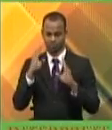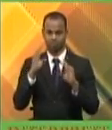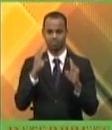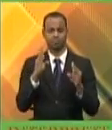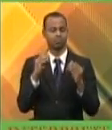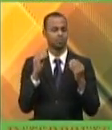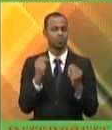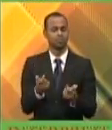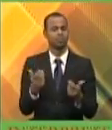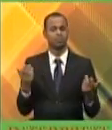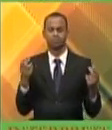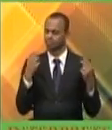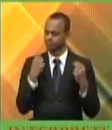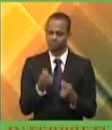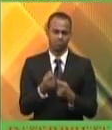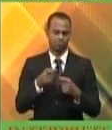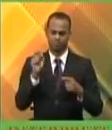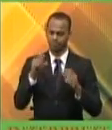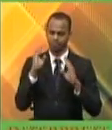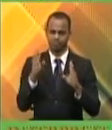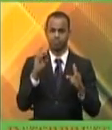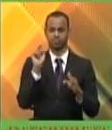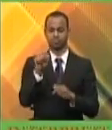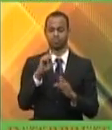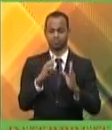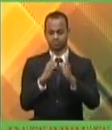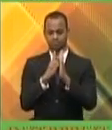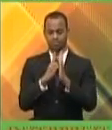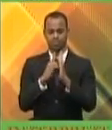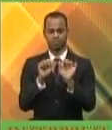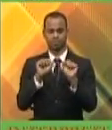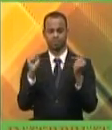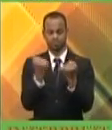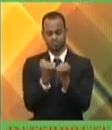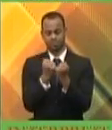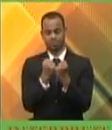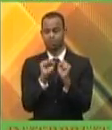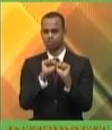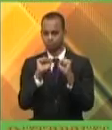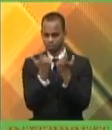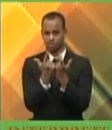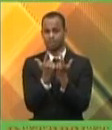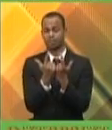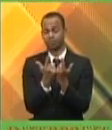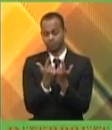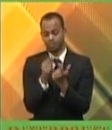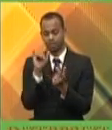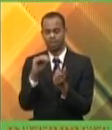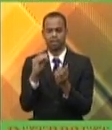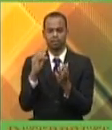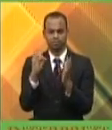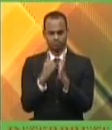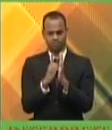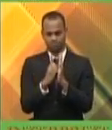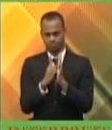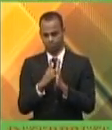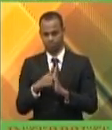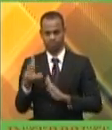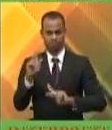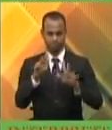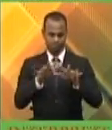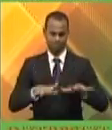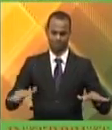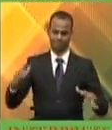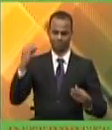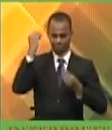rápido rápido muy rápido esa discapacidad social la discapacidad que tenemos en la sociedad para